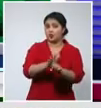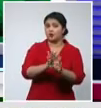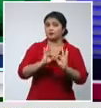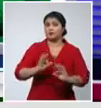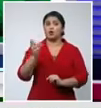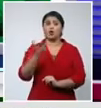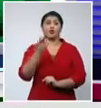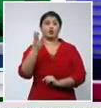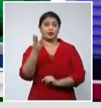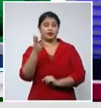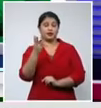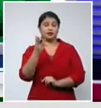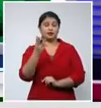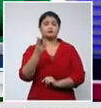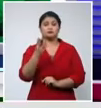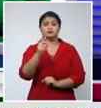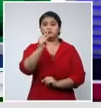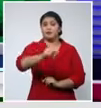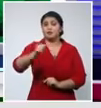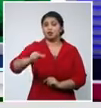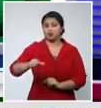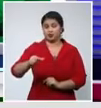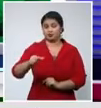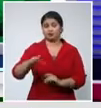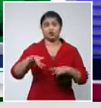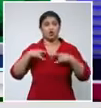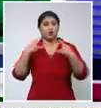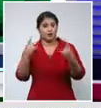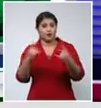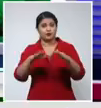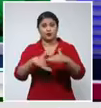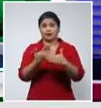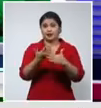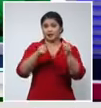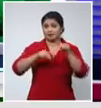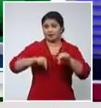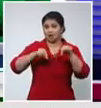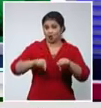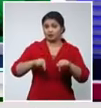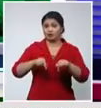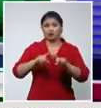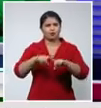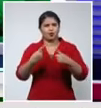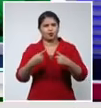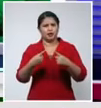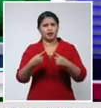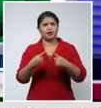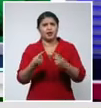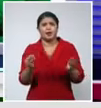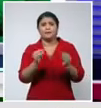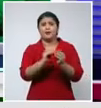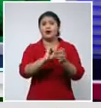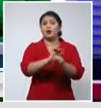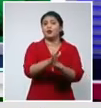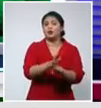en el día de hoy, perdón, que se informan en el día de hoy, pues contactos de casos